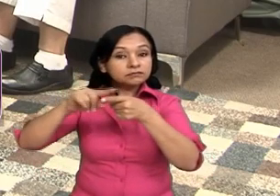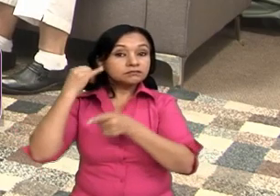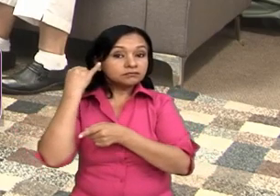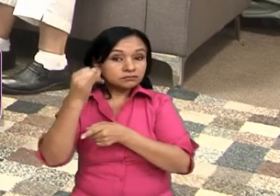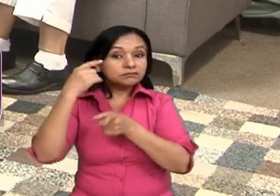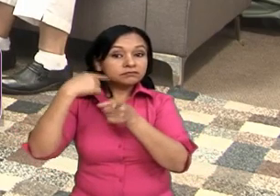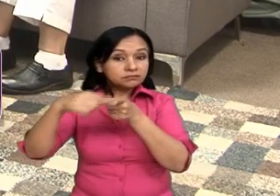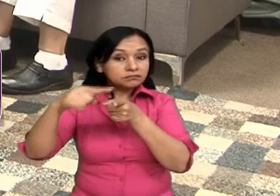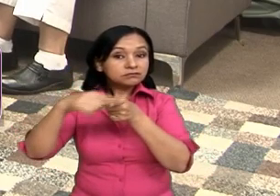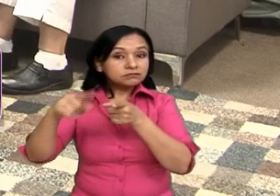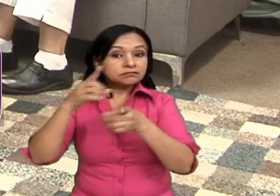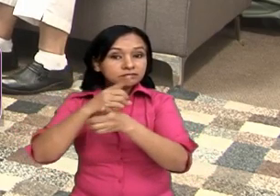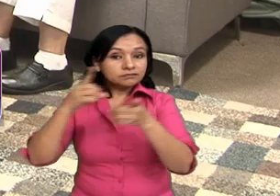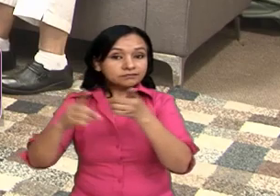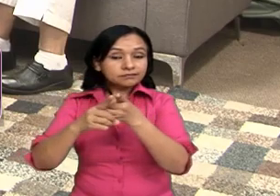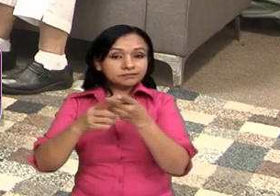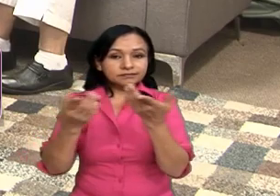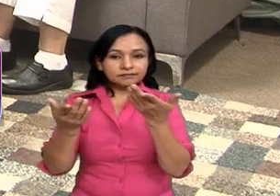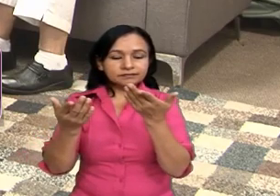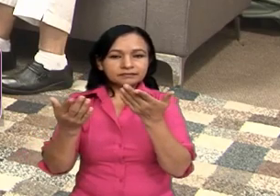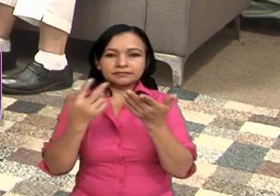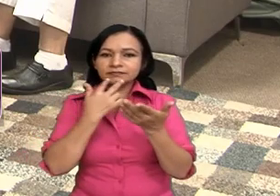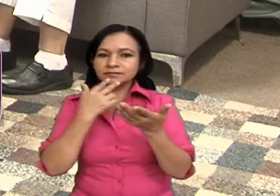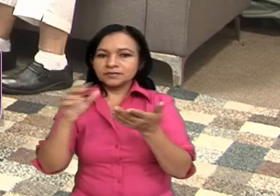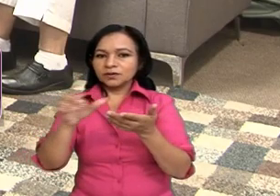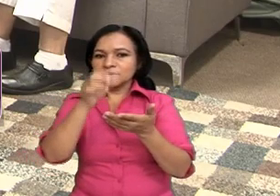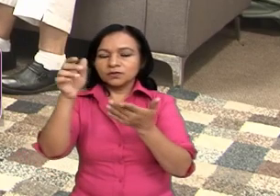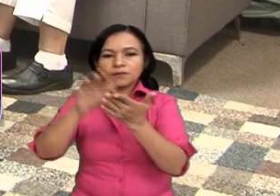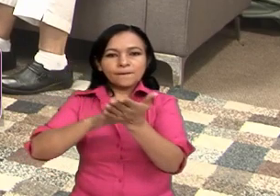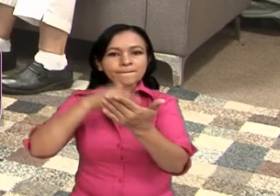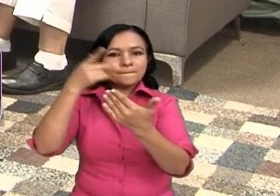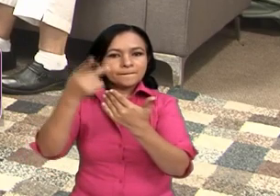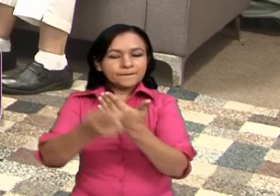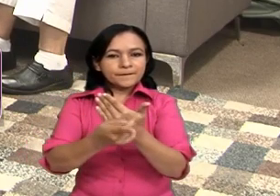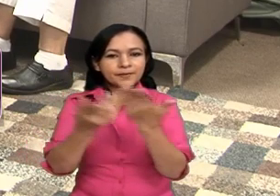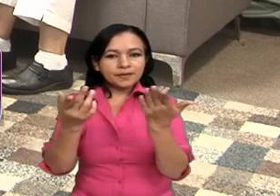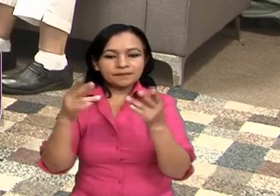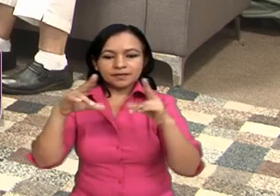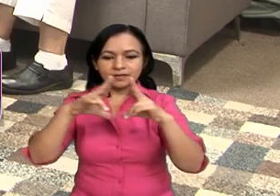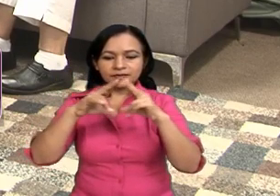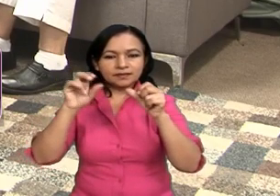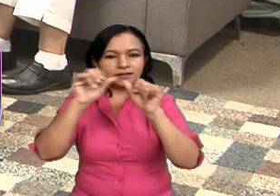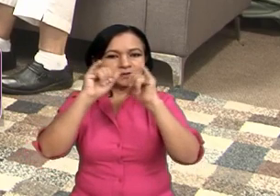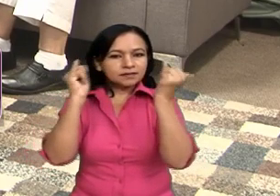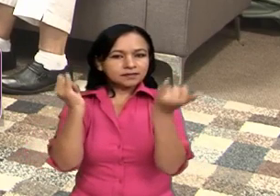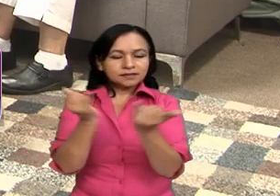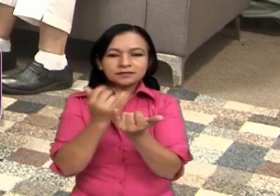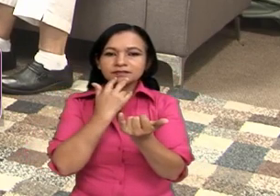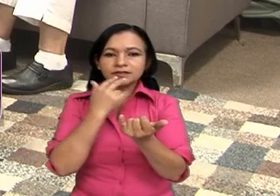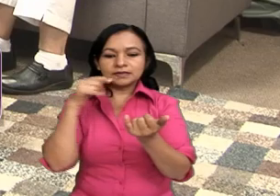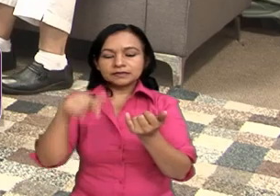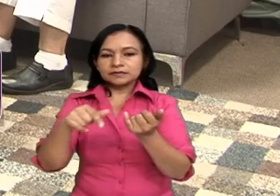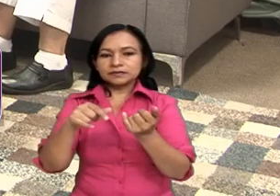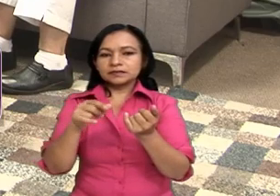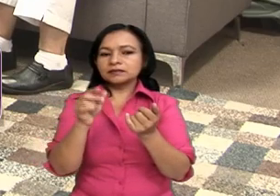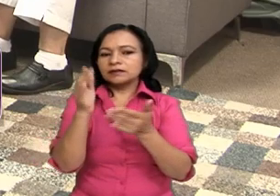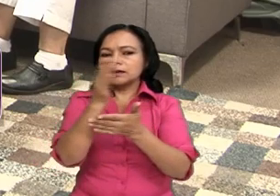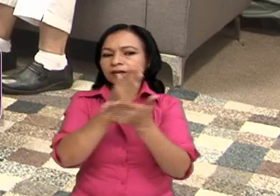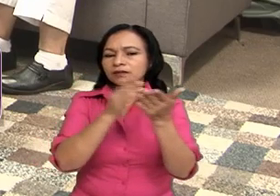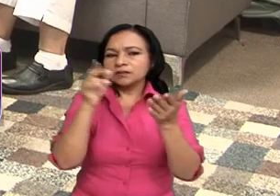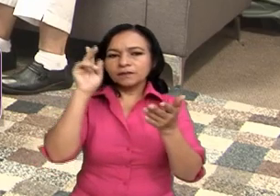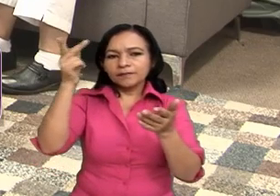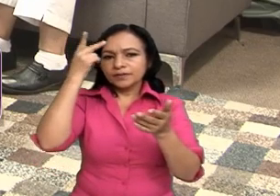Cero que no tiene comparación con otros programas ni en el país ni a nivel internacional, porque son pocos países los que tienen políticas